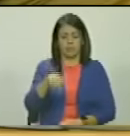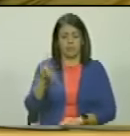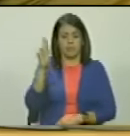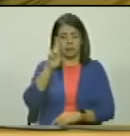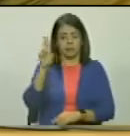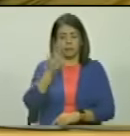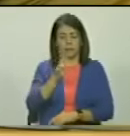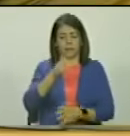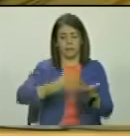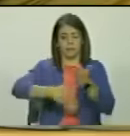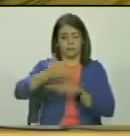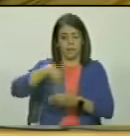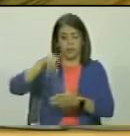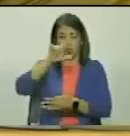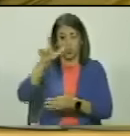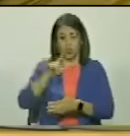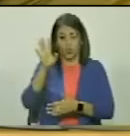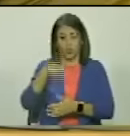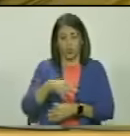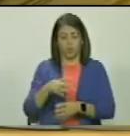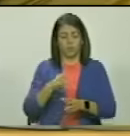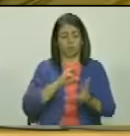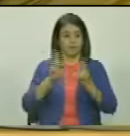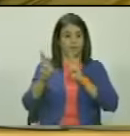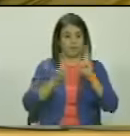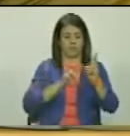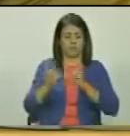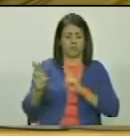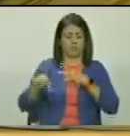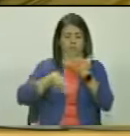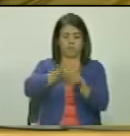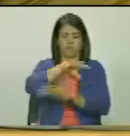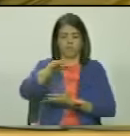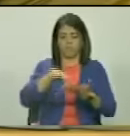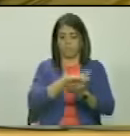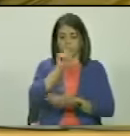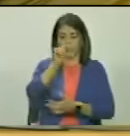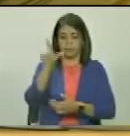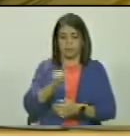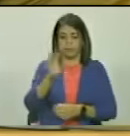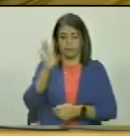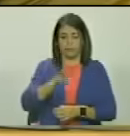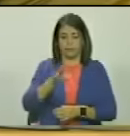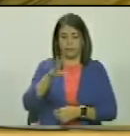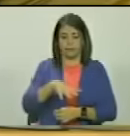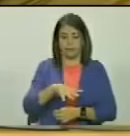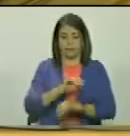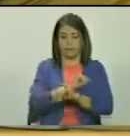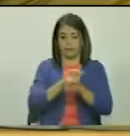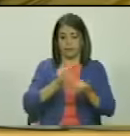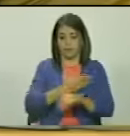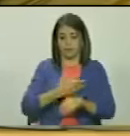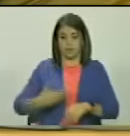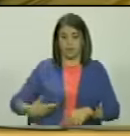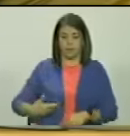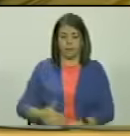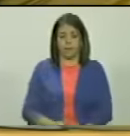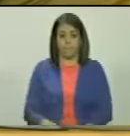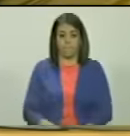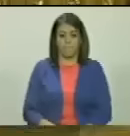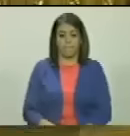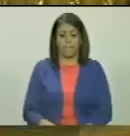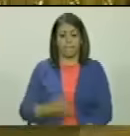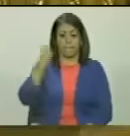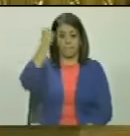la república cooperativa de Guyana en relación con la controversia sobre el territorio de la Guayana Esequiba es todo ciudadano presidente